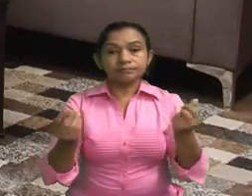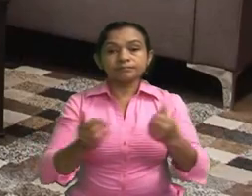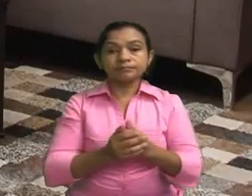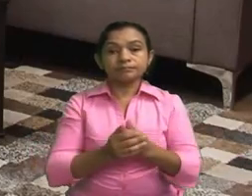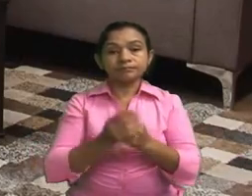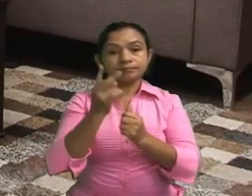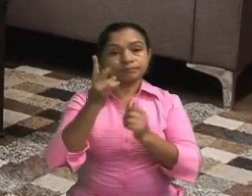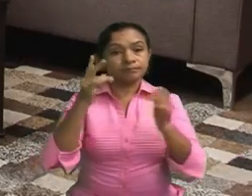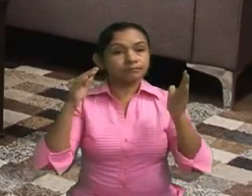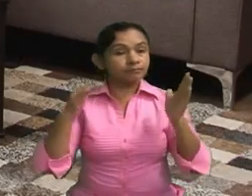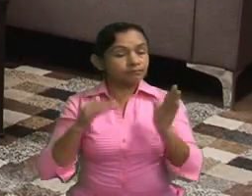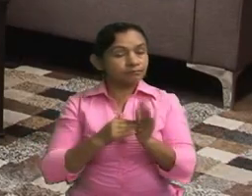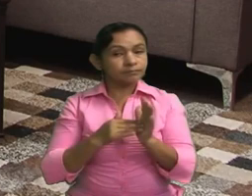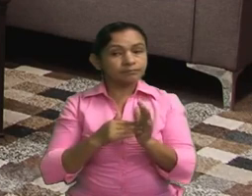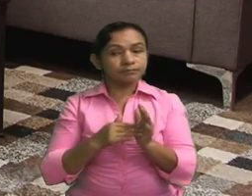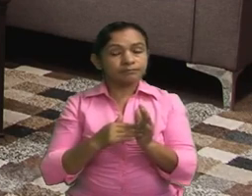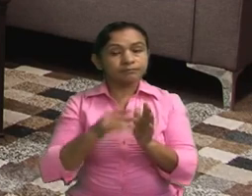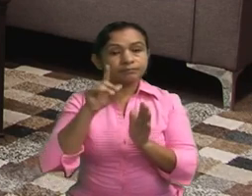el